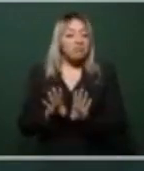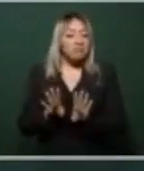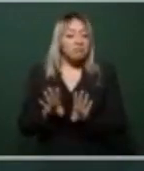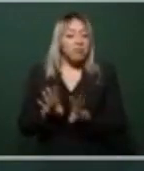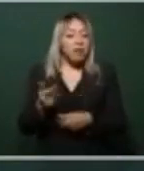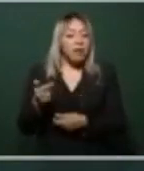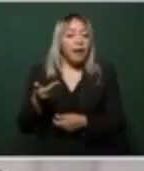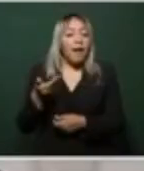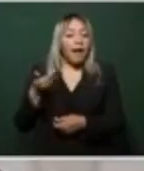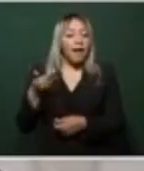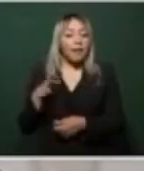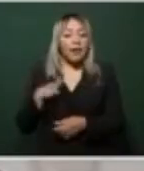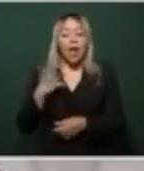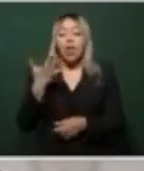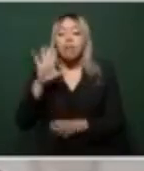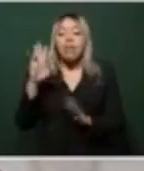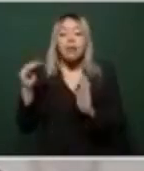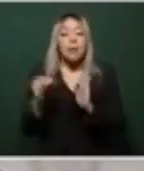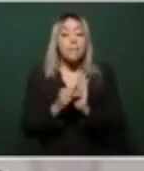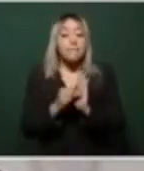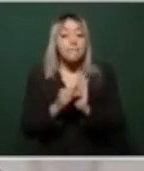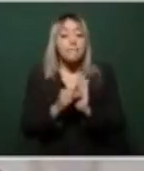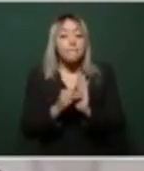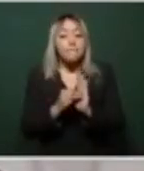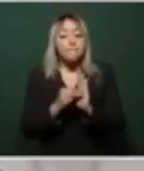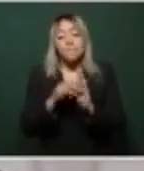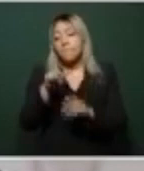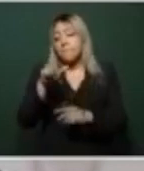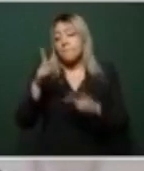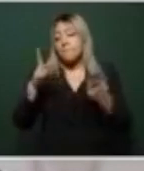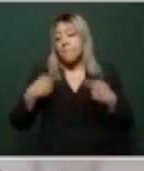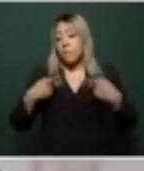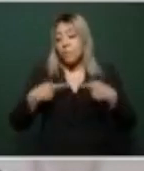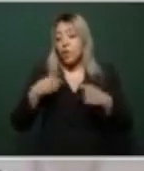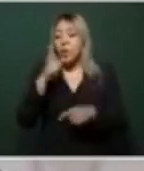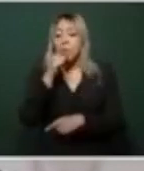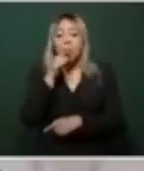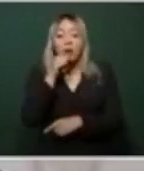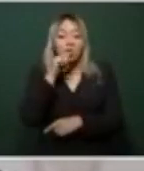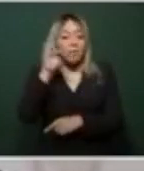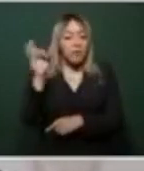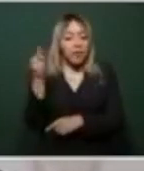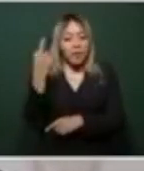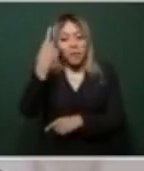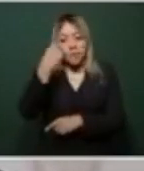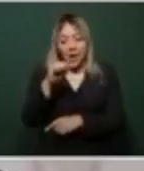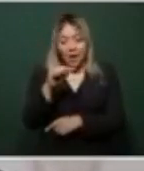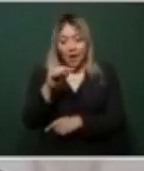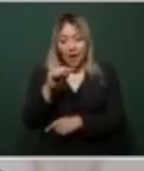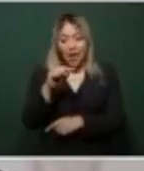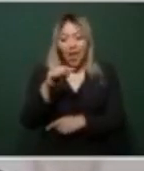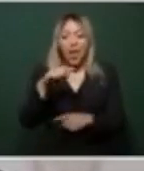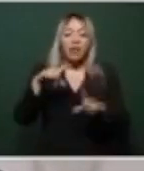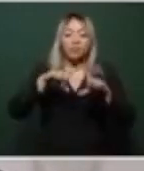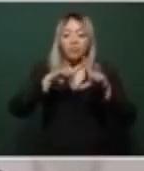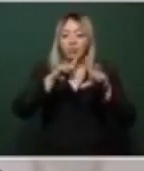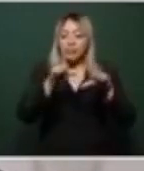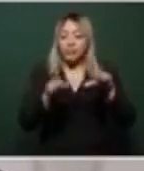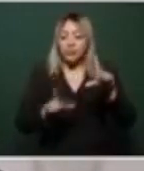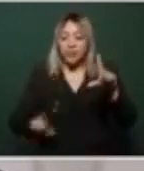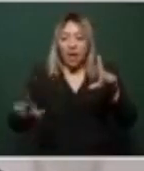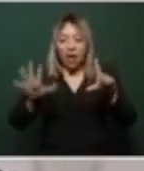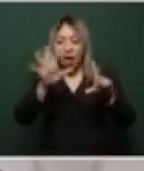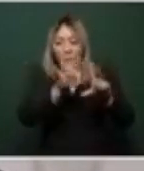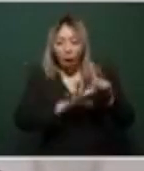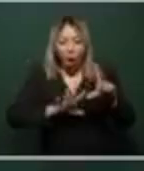de 10 mil elementos de la Policía Federal para atender la seguridad pública en todo